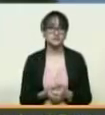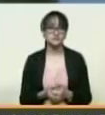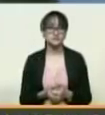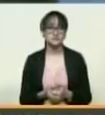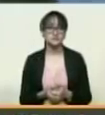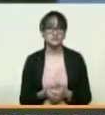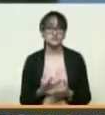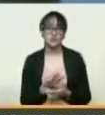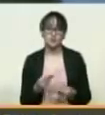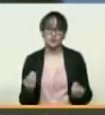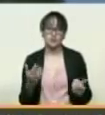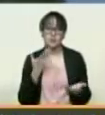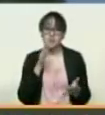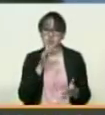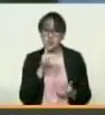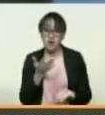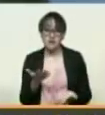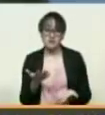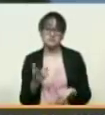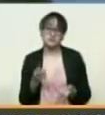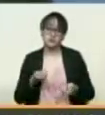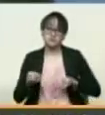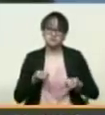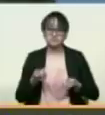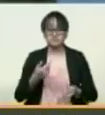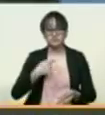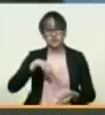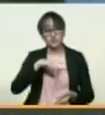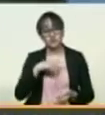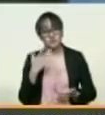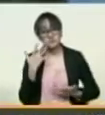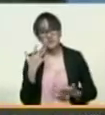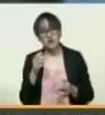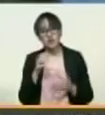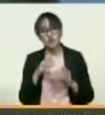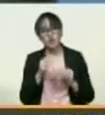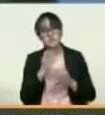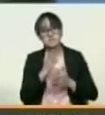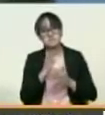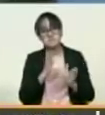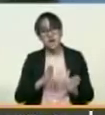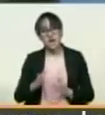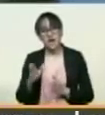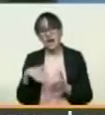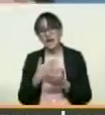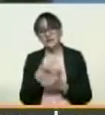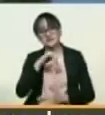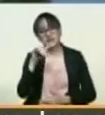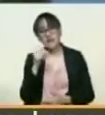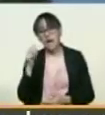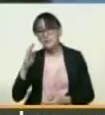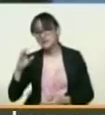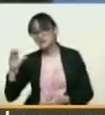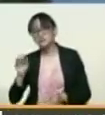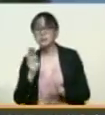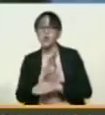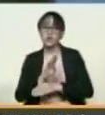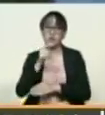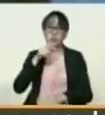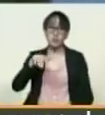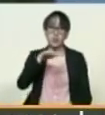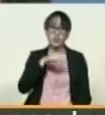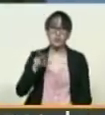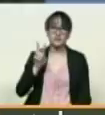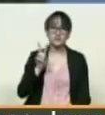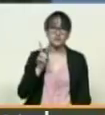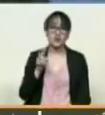hubiere, estamos tomando todas las medidas, contemplando todos los planes B, C, D, hasta la Z, para proteger al pueblo venezolano,